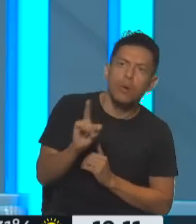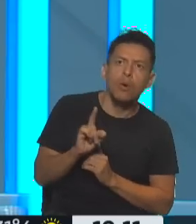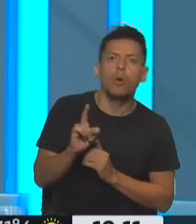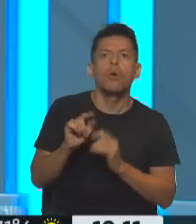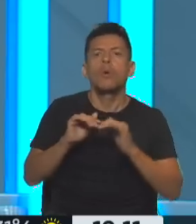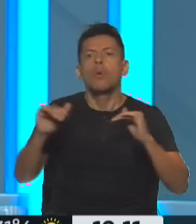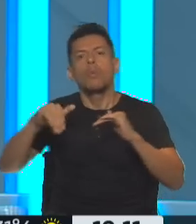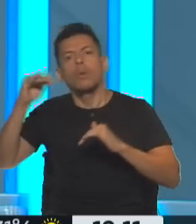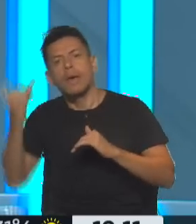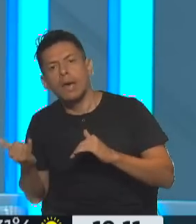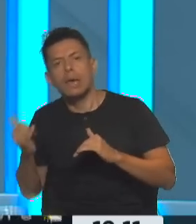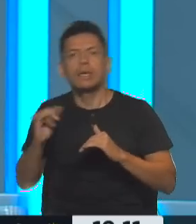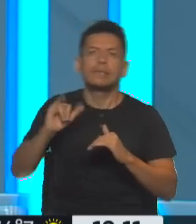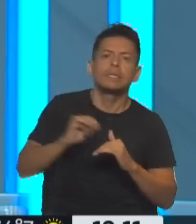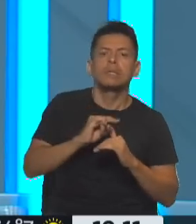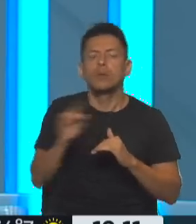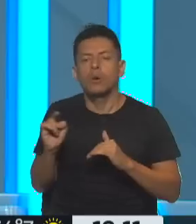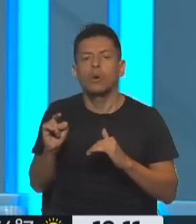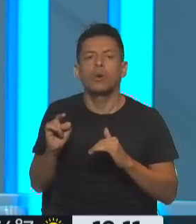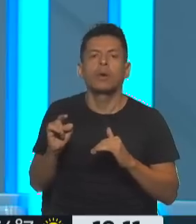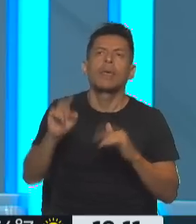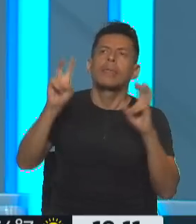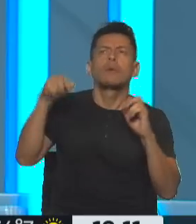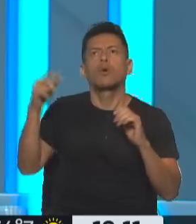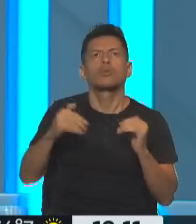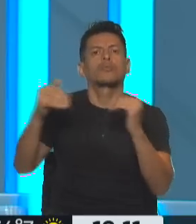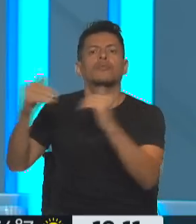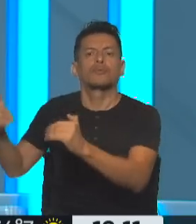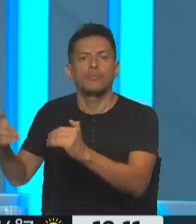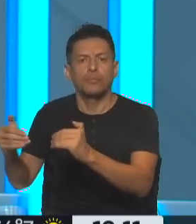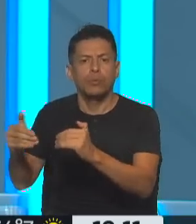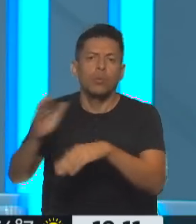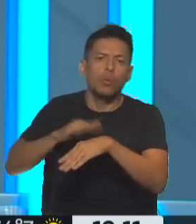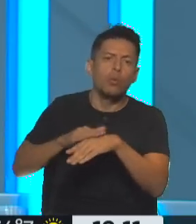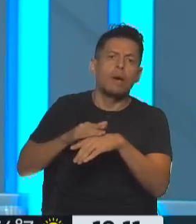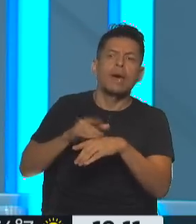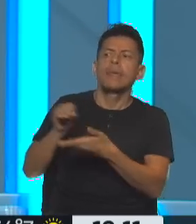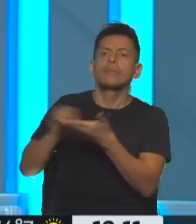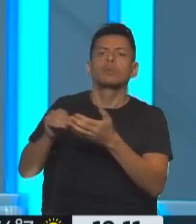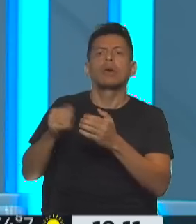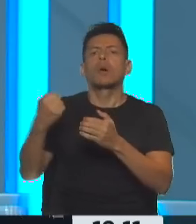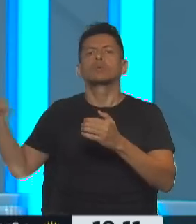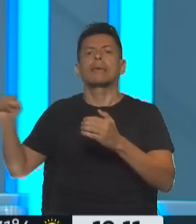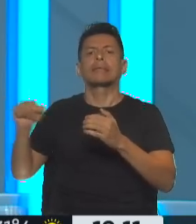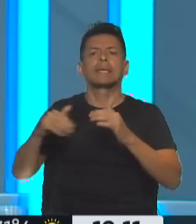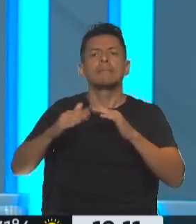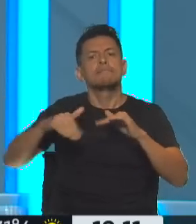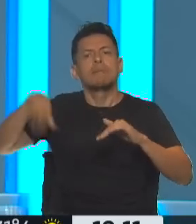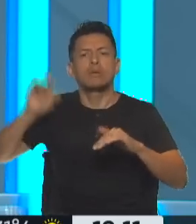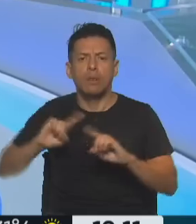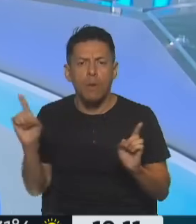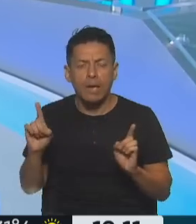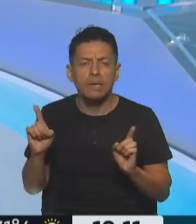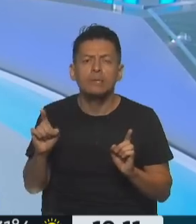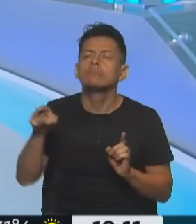quórum, que los temas que quedan también retrasados por no dar justamente quórum para poder abordar este tema. ¿Y a qué reflexión llegó